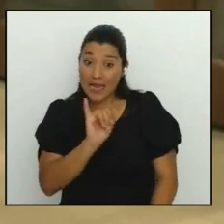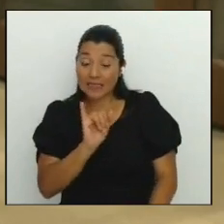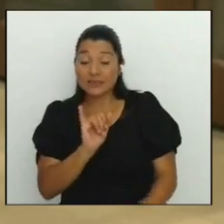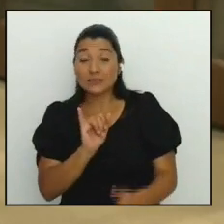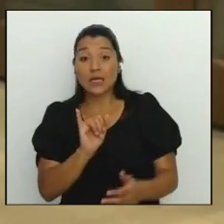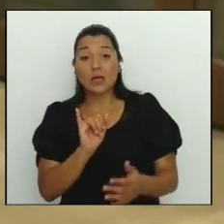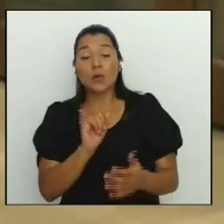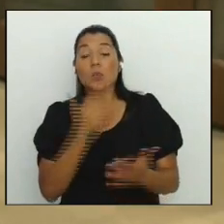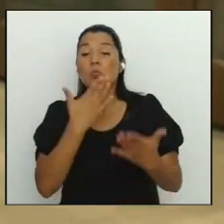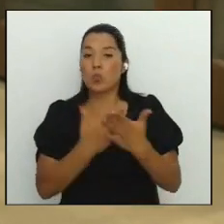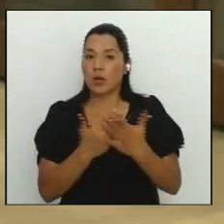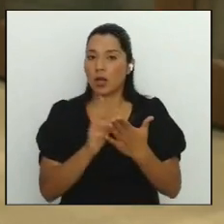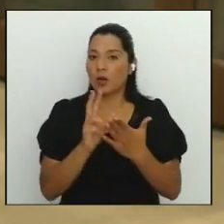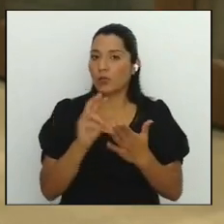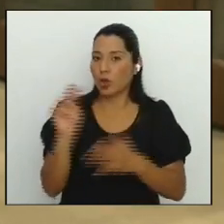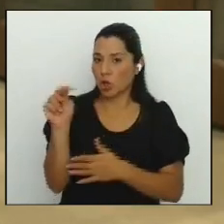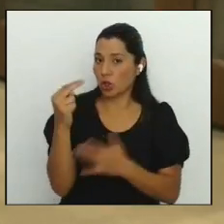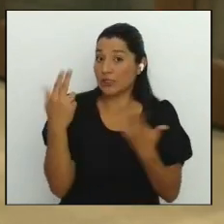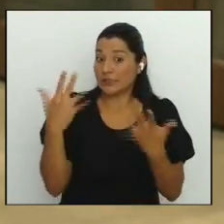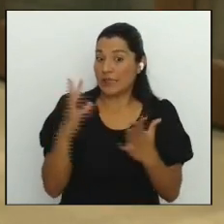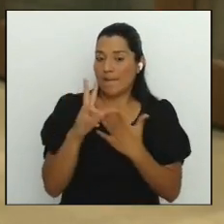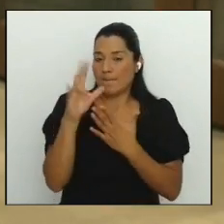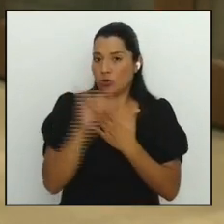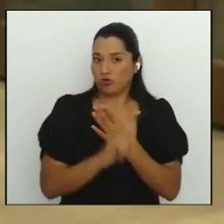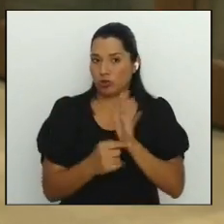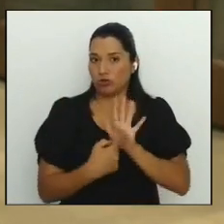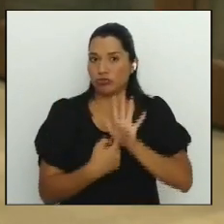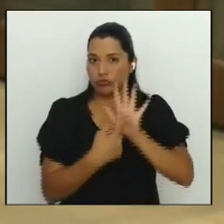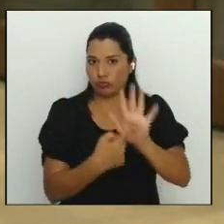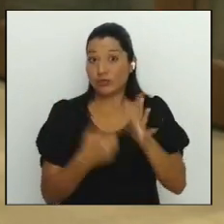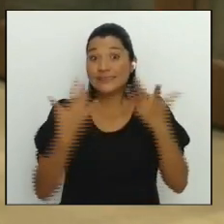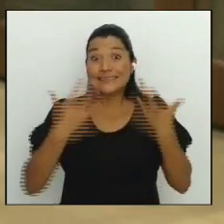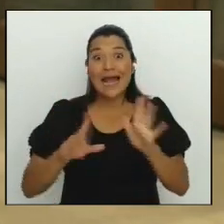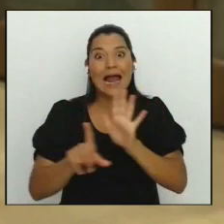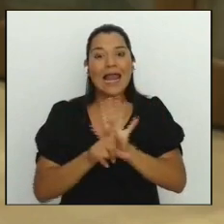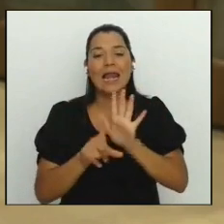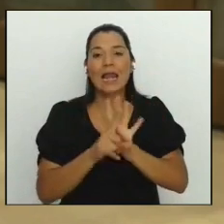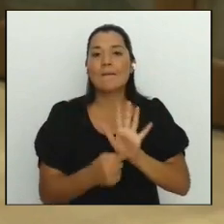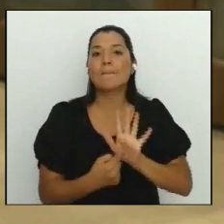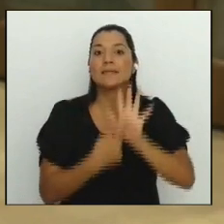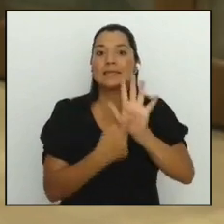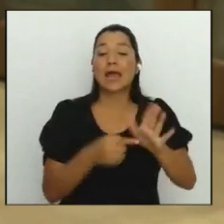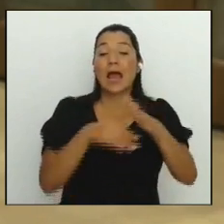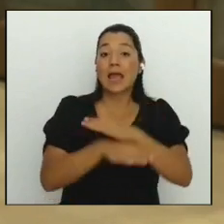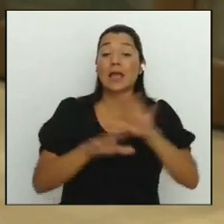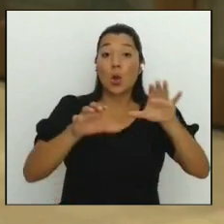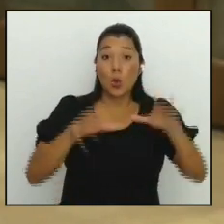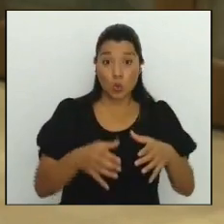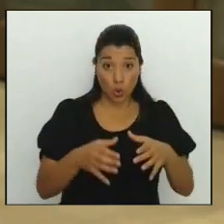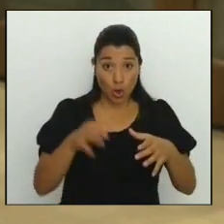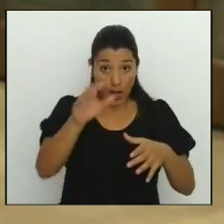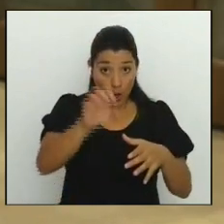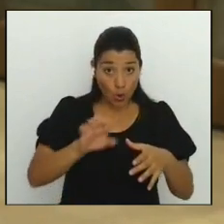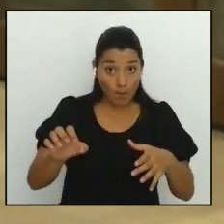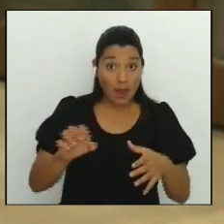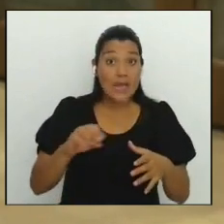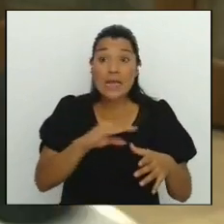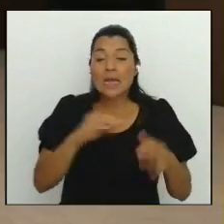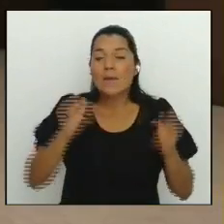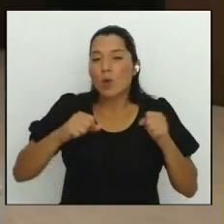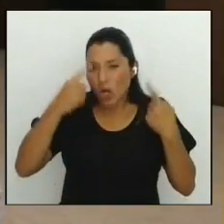ya esté el proyecto presentado, no, más bien la ley presentada en la Unión Europea y podamos lograr finalmente salir de esta